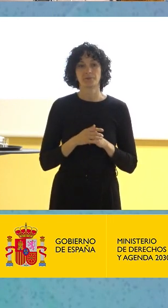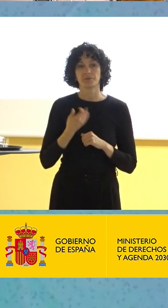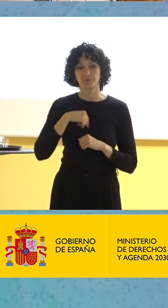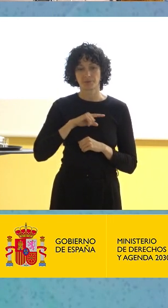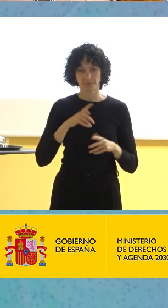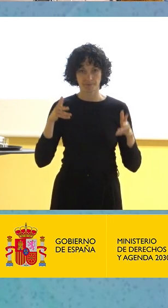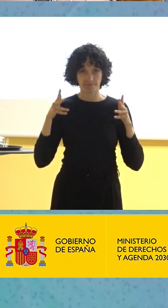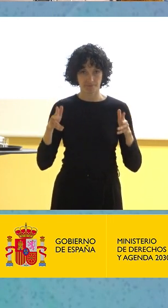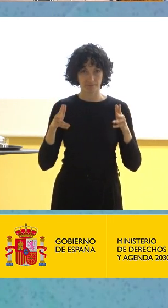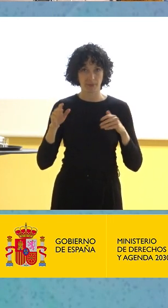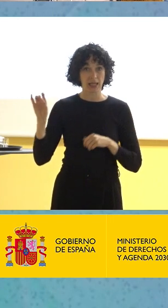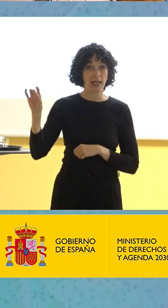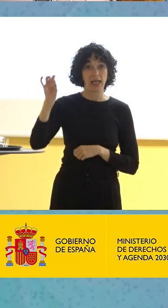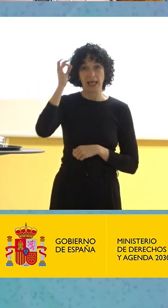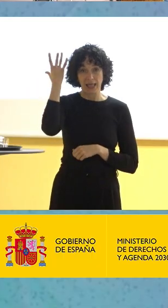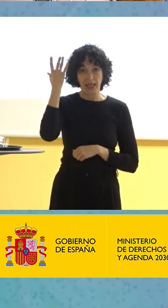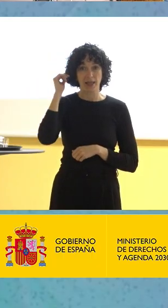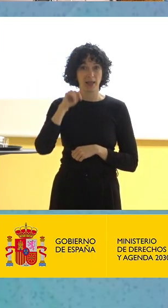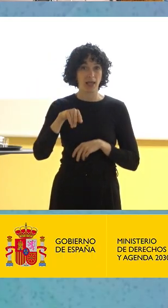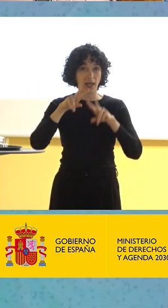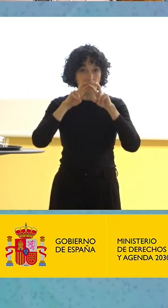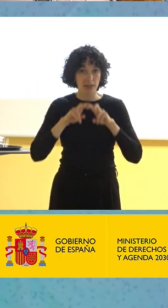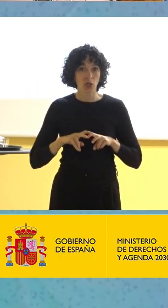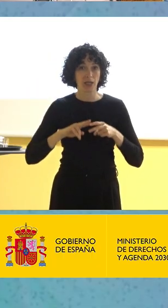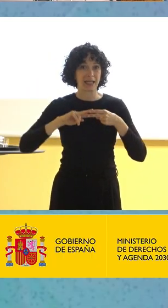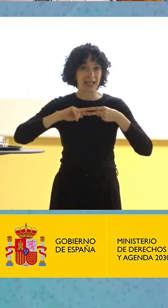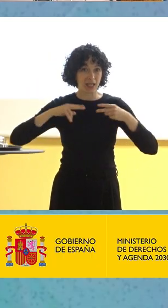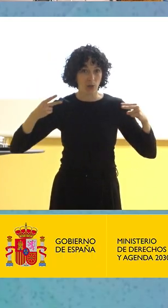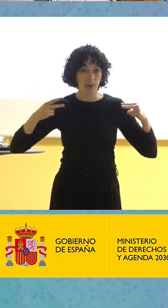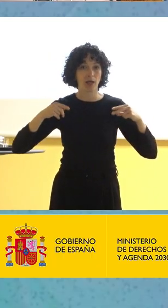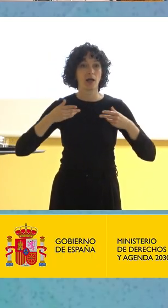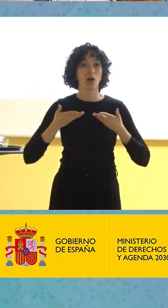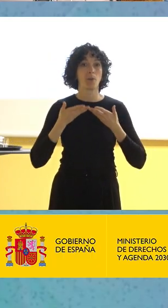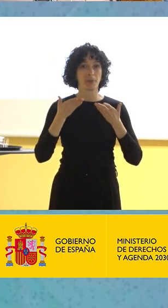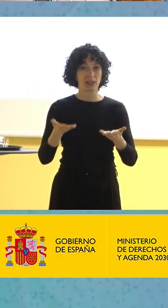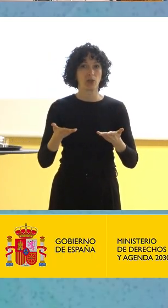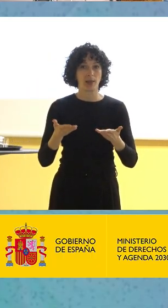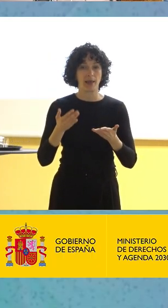centraremos en las iniciativas de investigación genómica, en las prestaciones de cribado